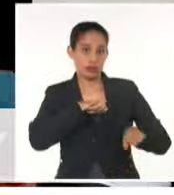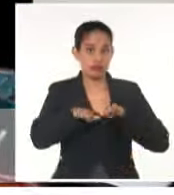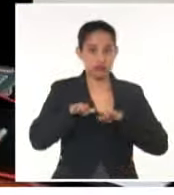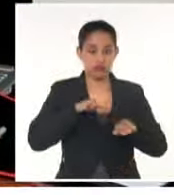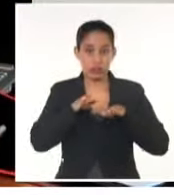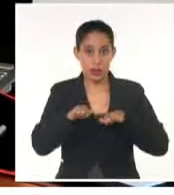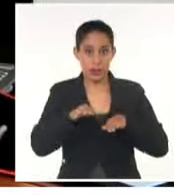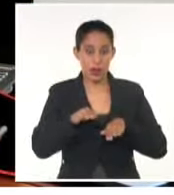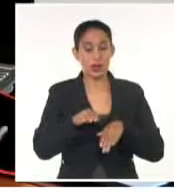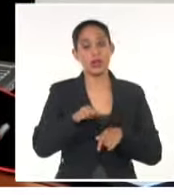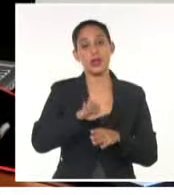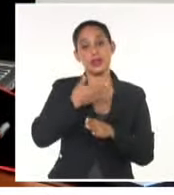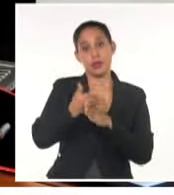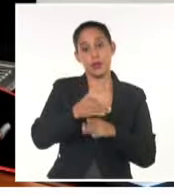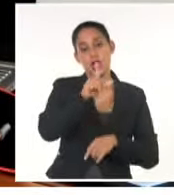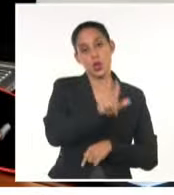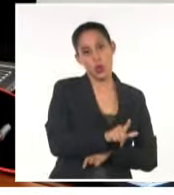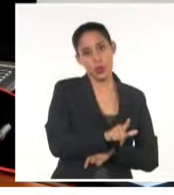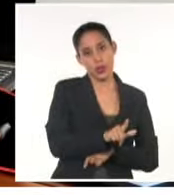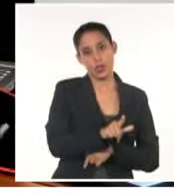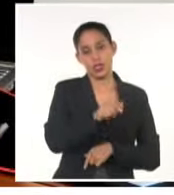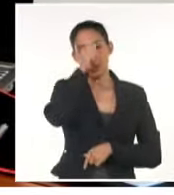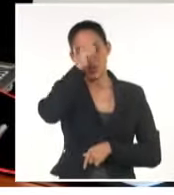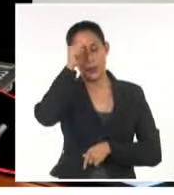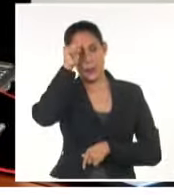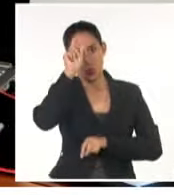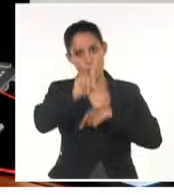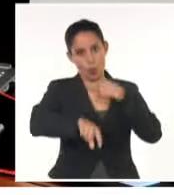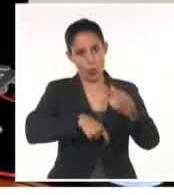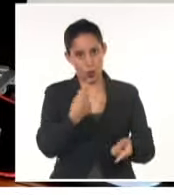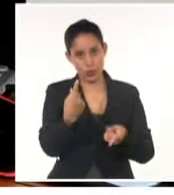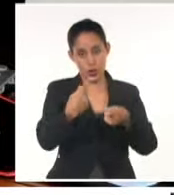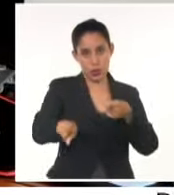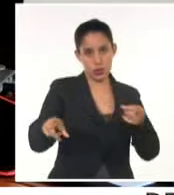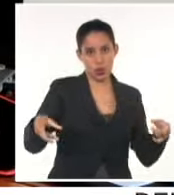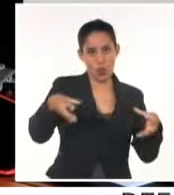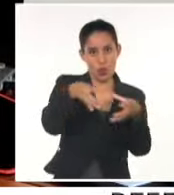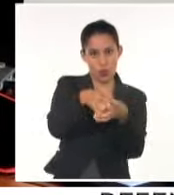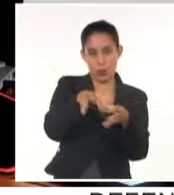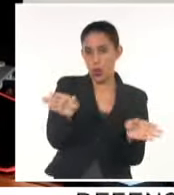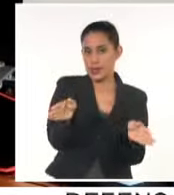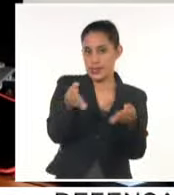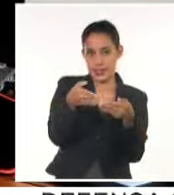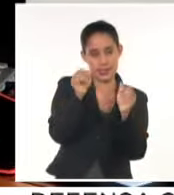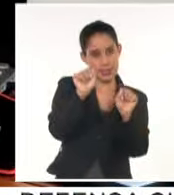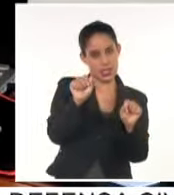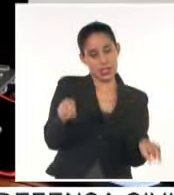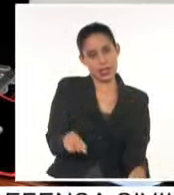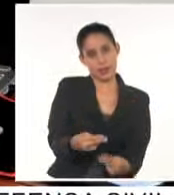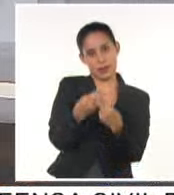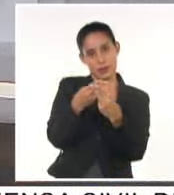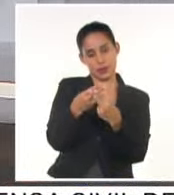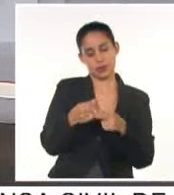preparación domingo y lunes. ¿Ya contra la selección nacional? Contra la selección nacional. ¿Y ese sería el cierre de la preparación? Ese sería el cierre de la